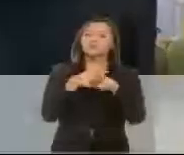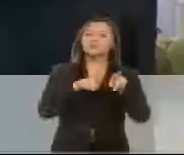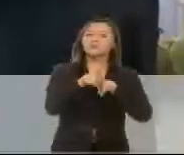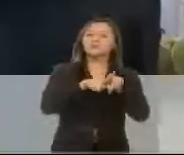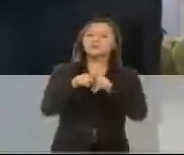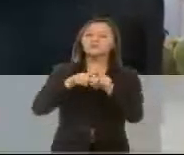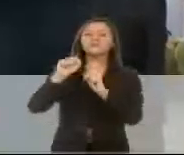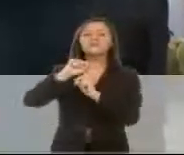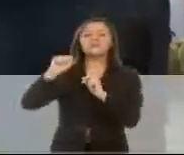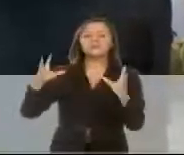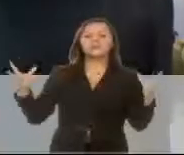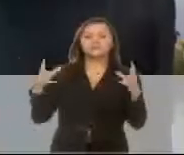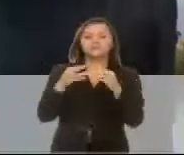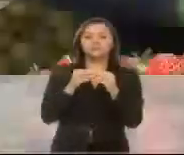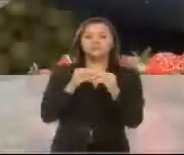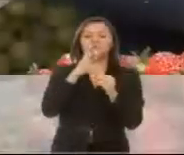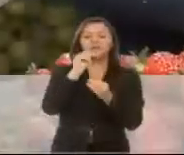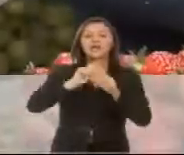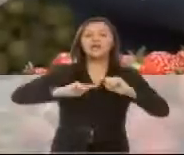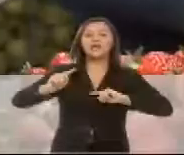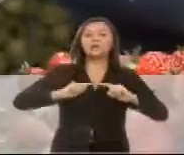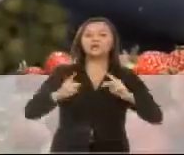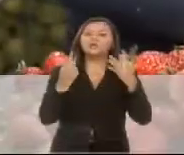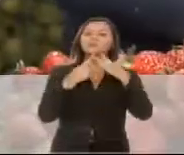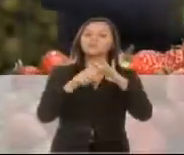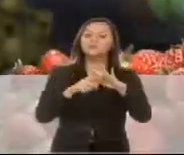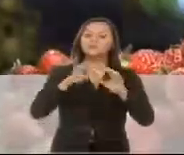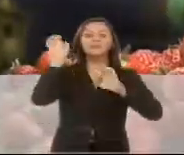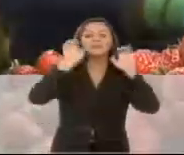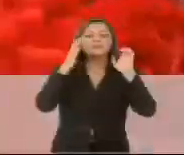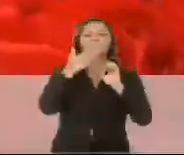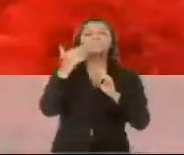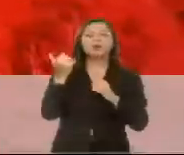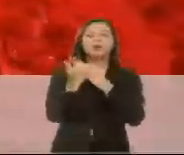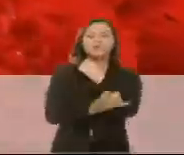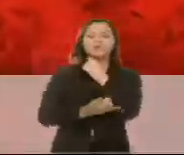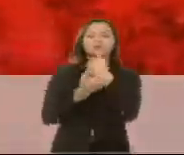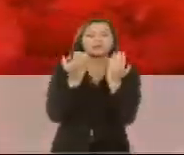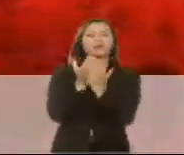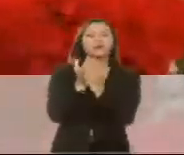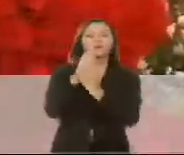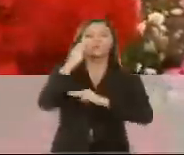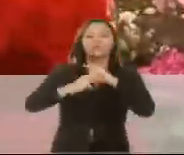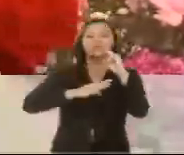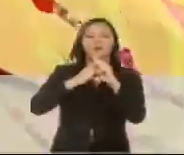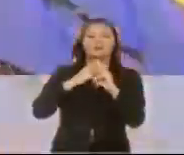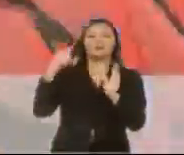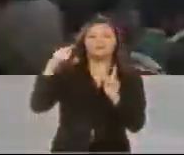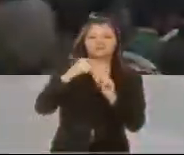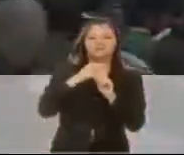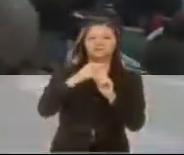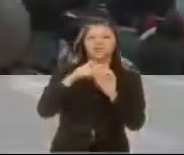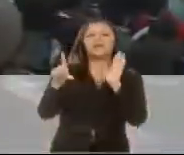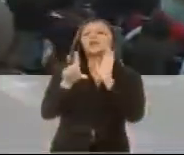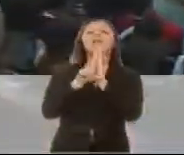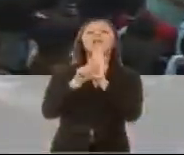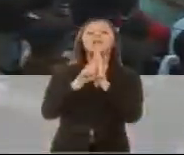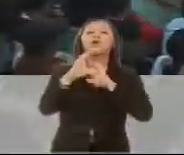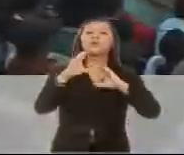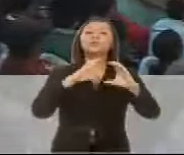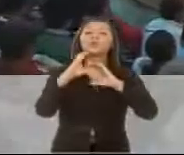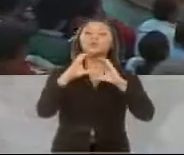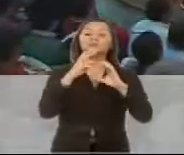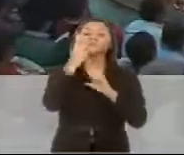y competitividad sistemática y promueve y ejecuta la inserción estratégica del país en la economía mundial. La Ley Orgánica